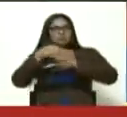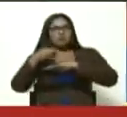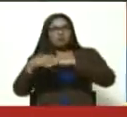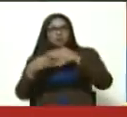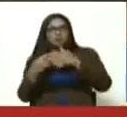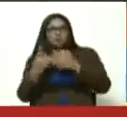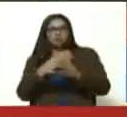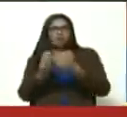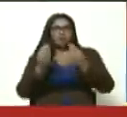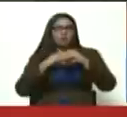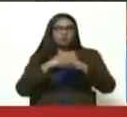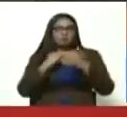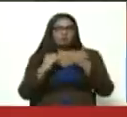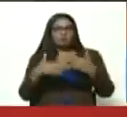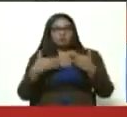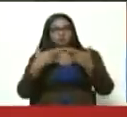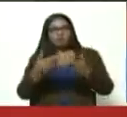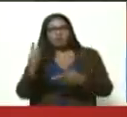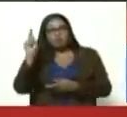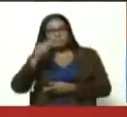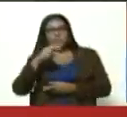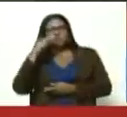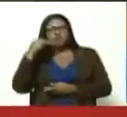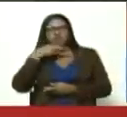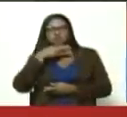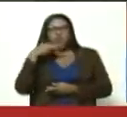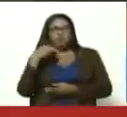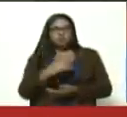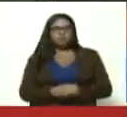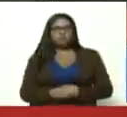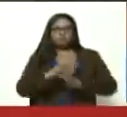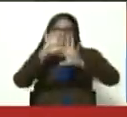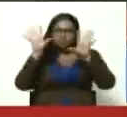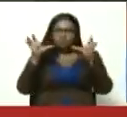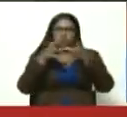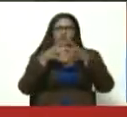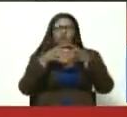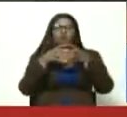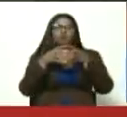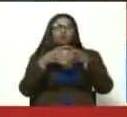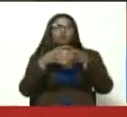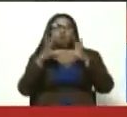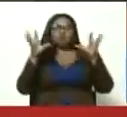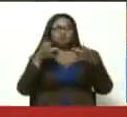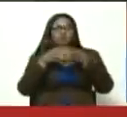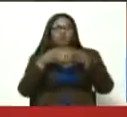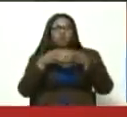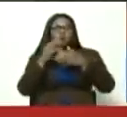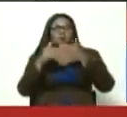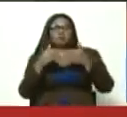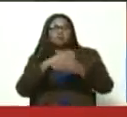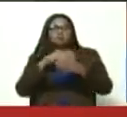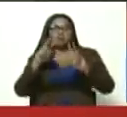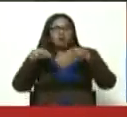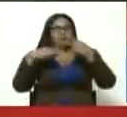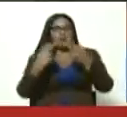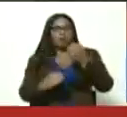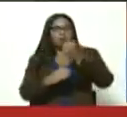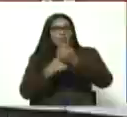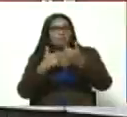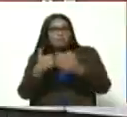debemos concluir los ahora en el mes de octubre y tener todo el partido con estructuras absolutamente renovadas